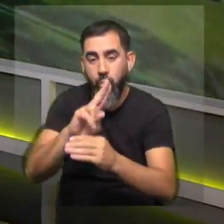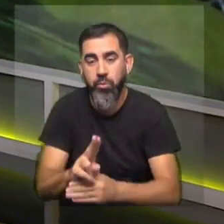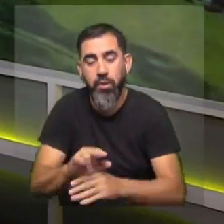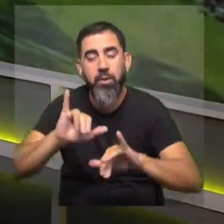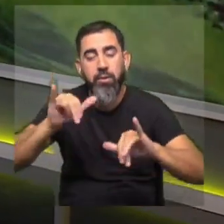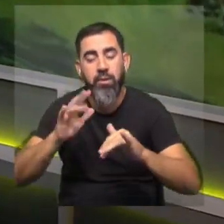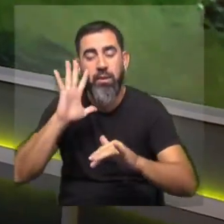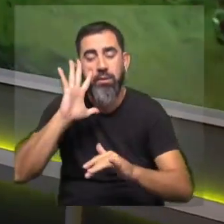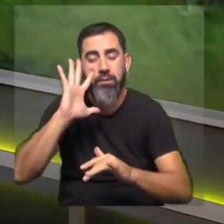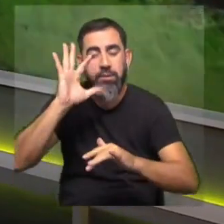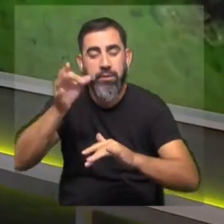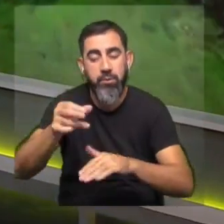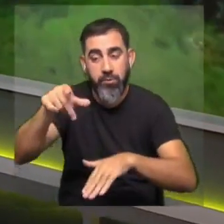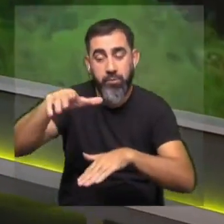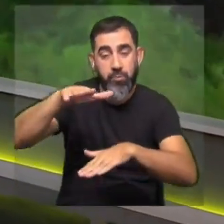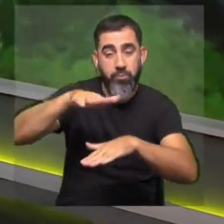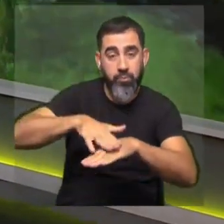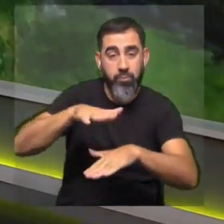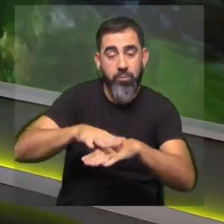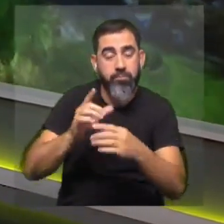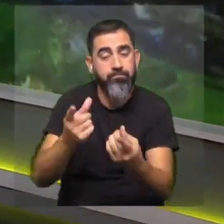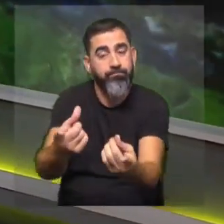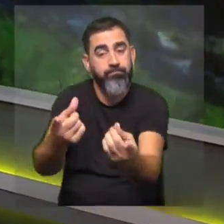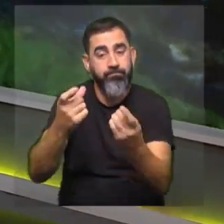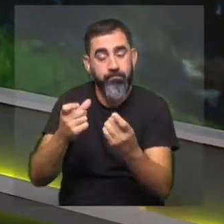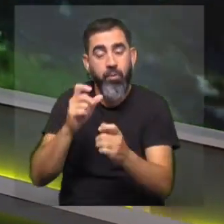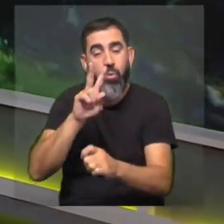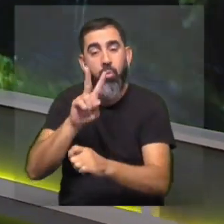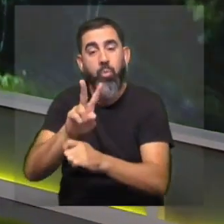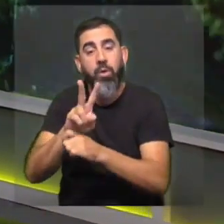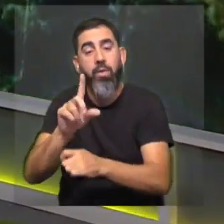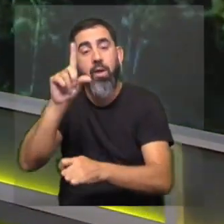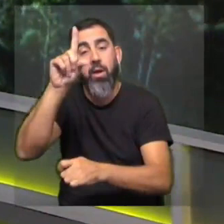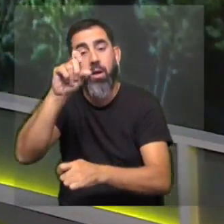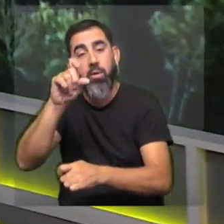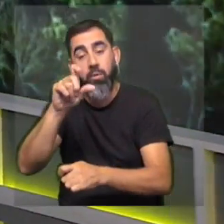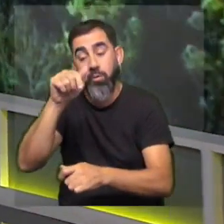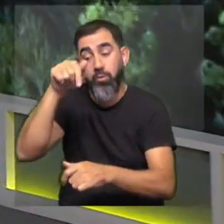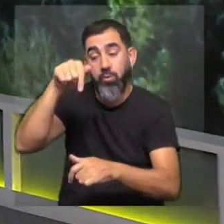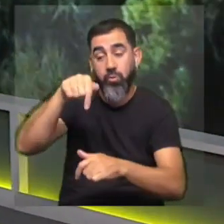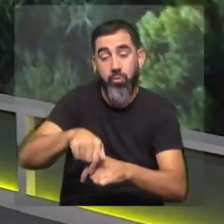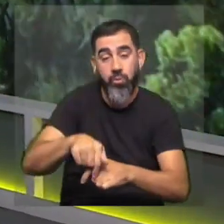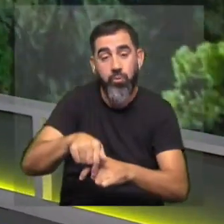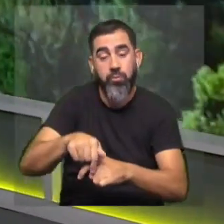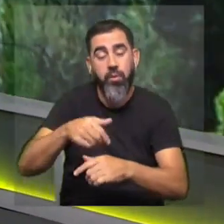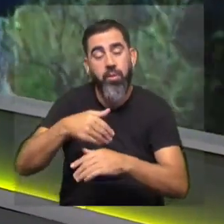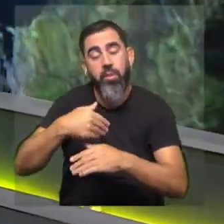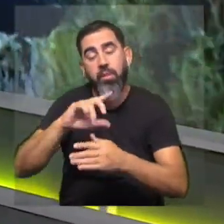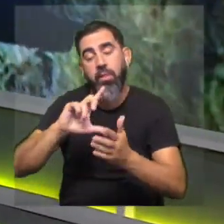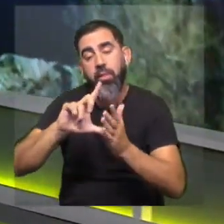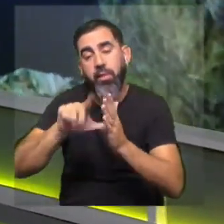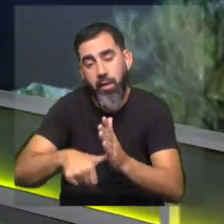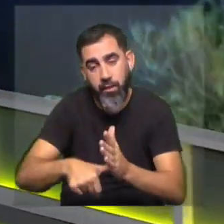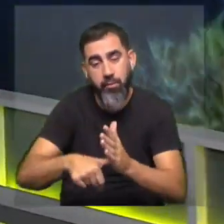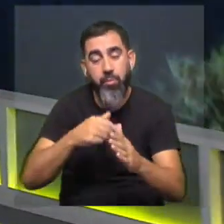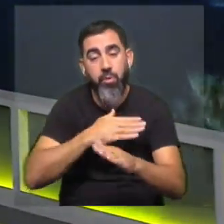muy visible en este momento la necesidad de cuidar el agua. Hoy ya es tarde para prevenir las consecuencias